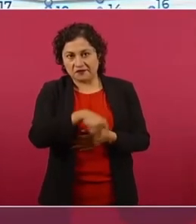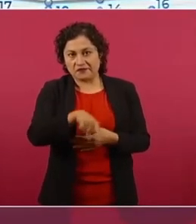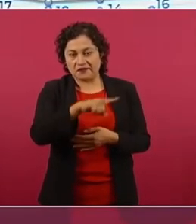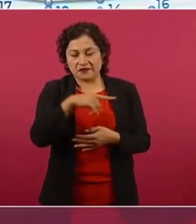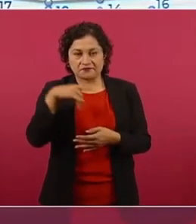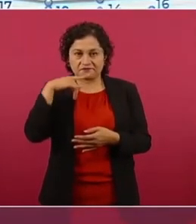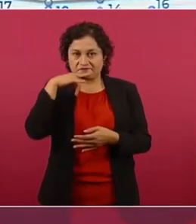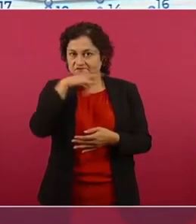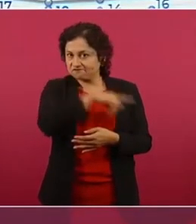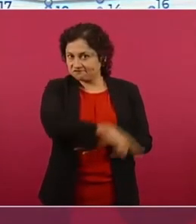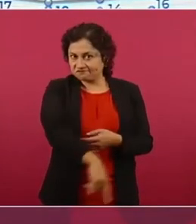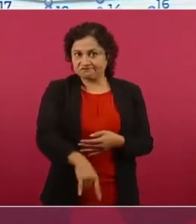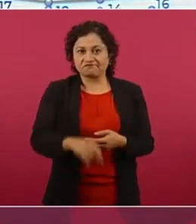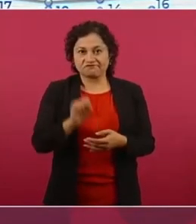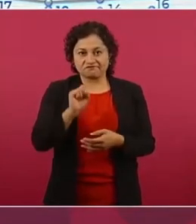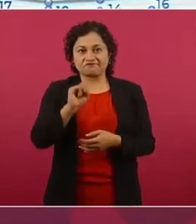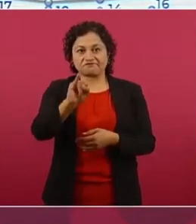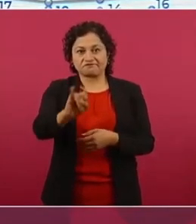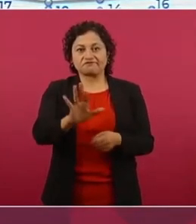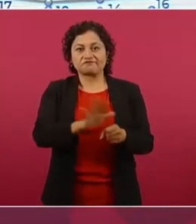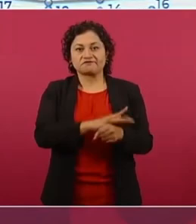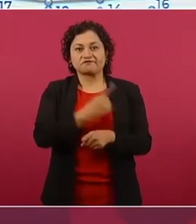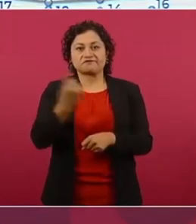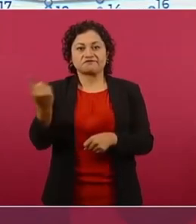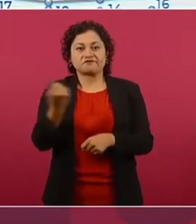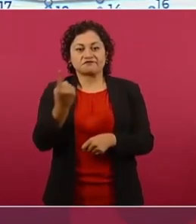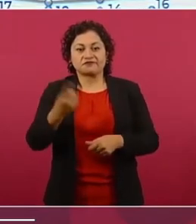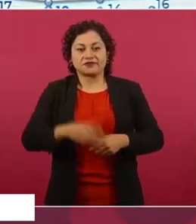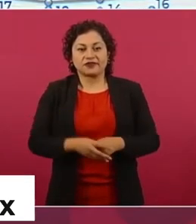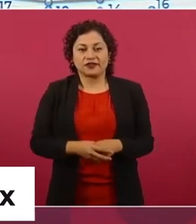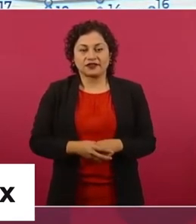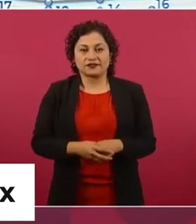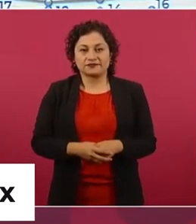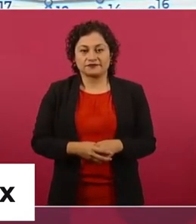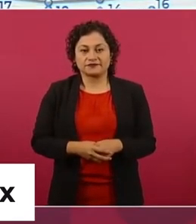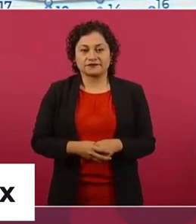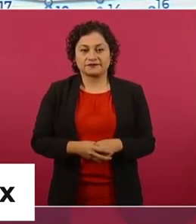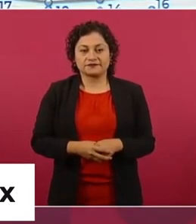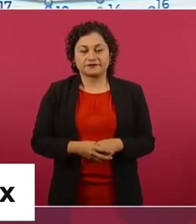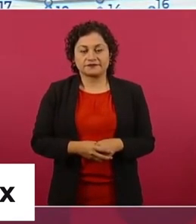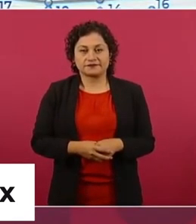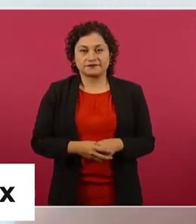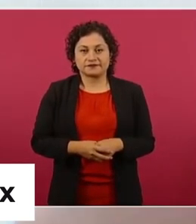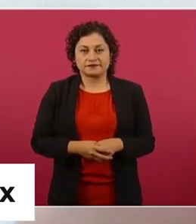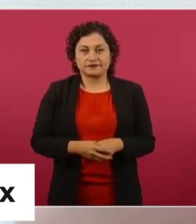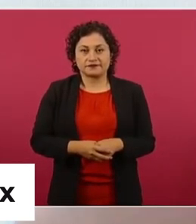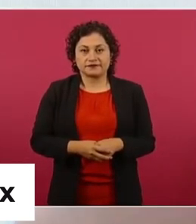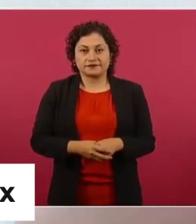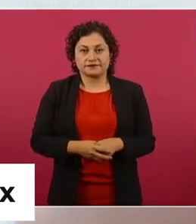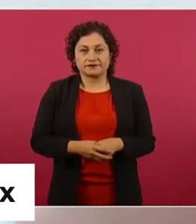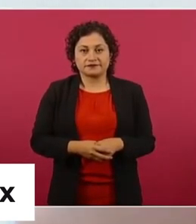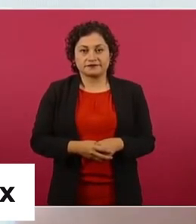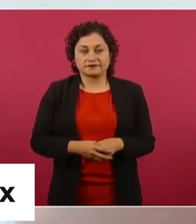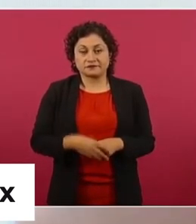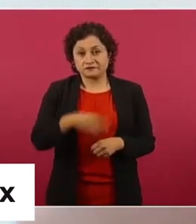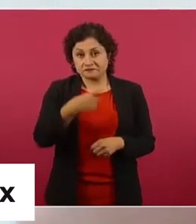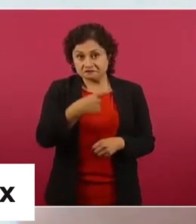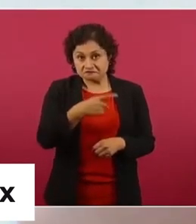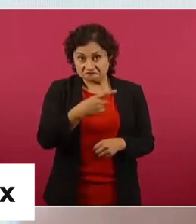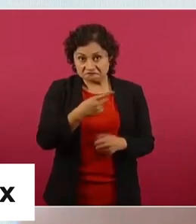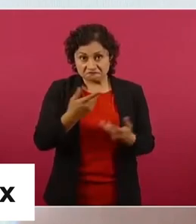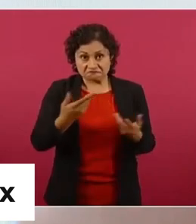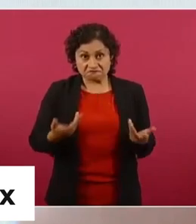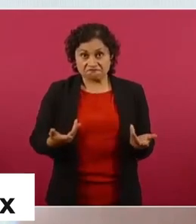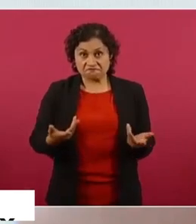porque es por mi culpa, por mi culpa, por mi culpa, por mi culpa, por mi grande culpa.